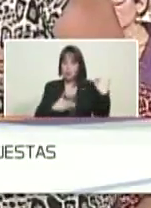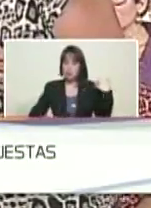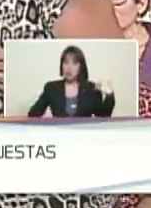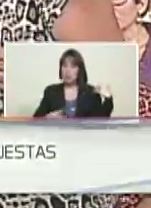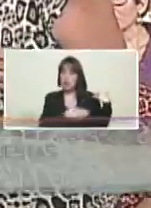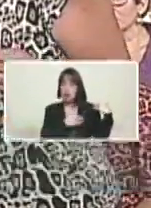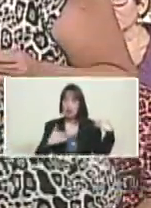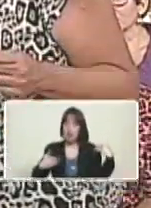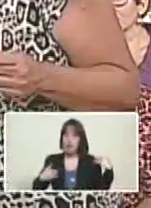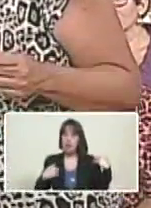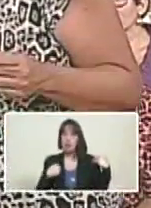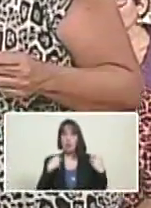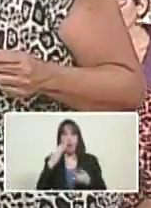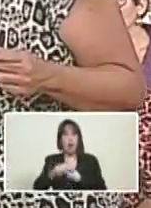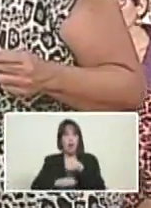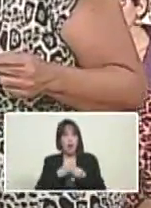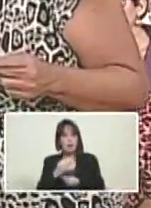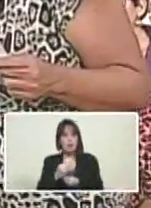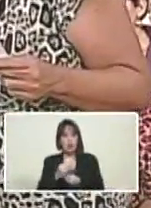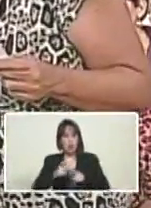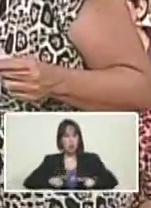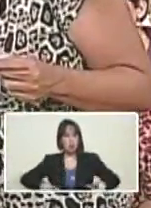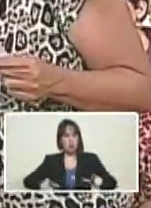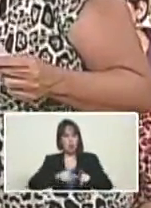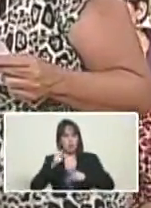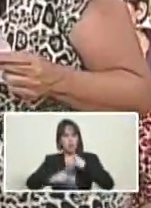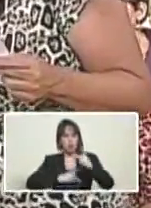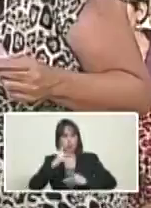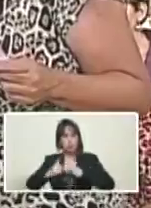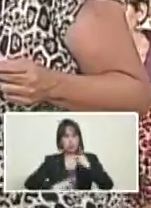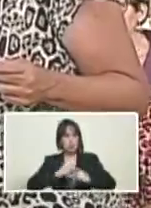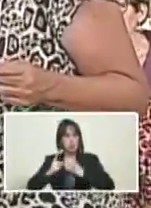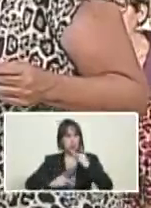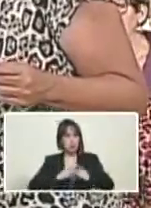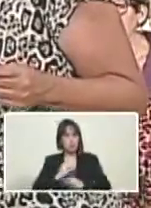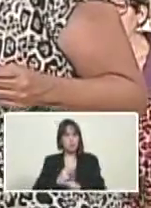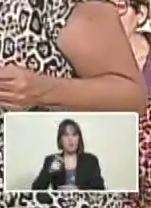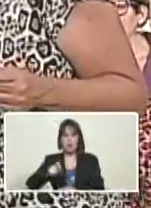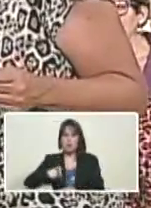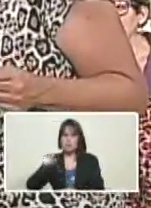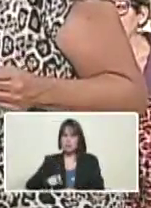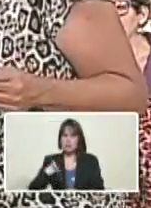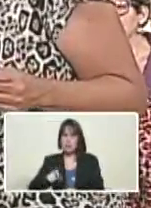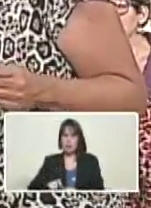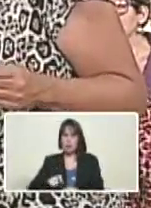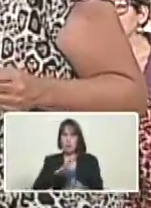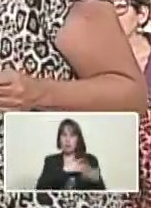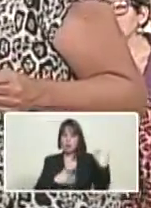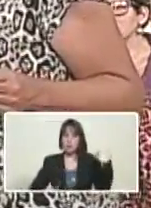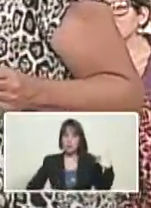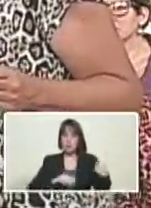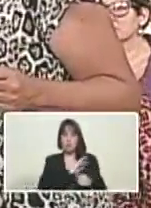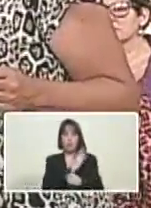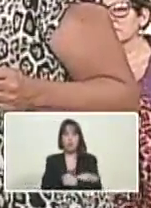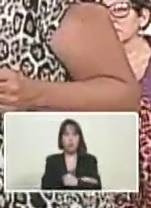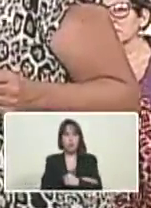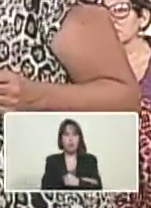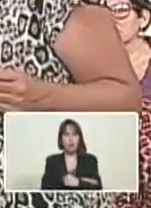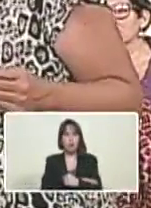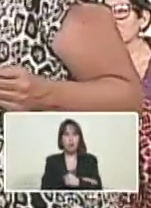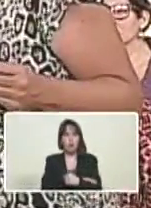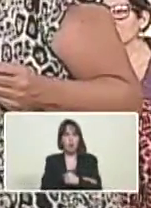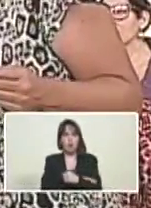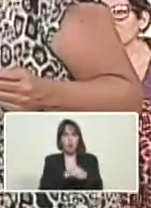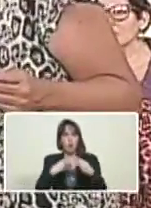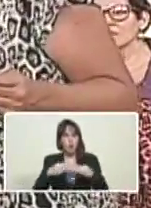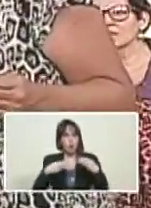así, crear patios productivos, presidente. Nosotros necesitamos, presidente, el poder popular, esas semillas,